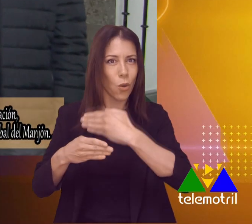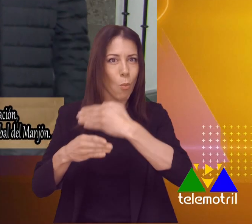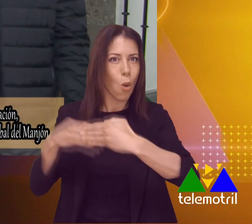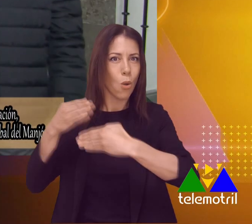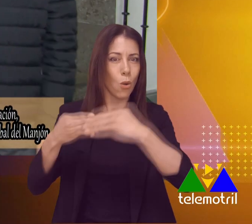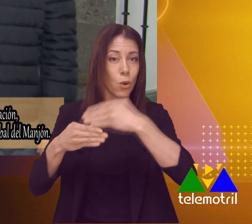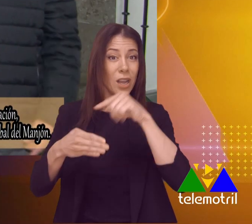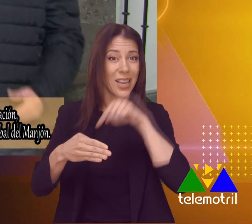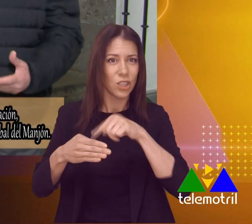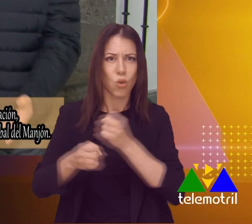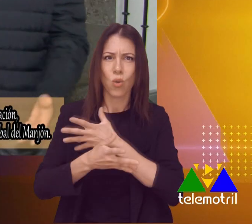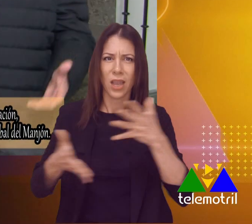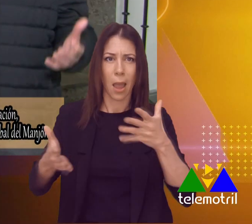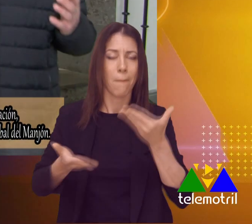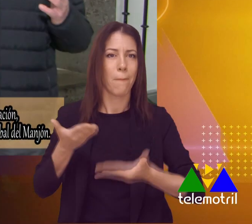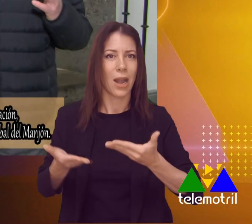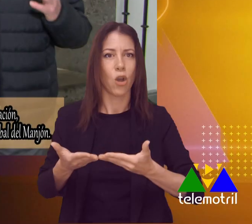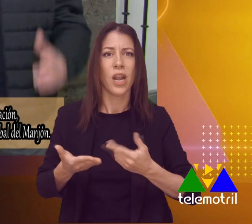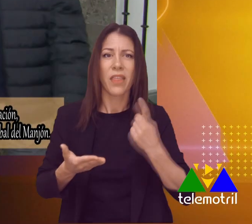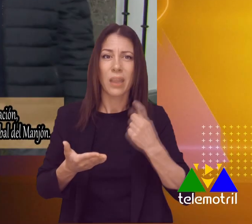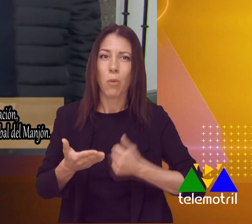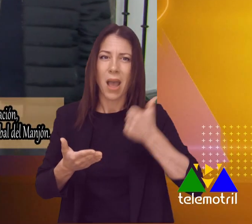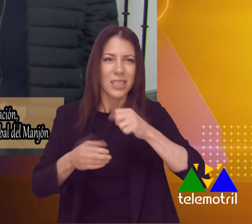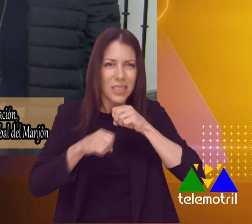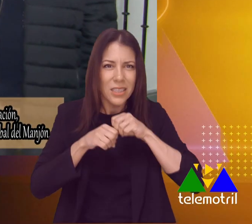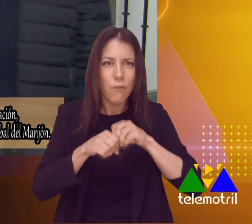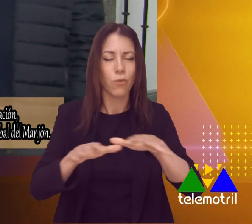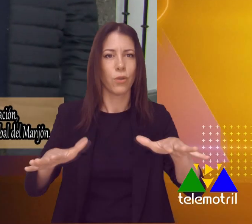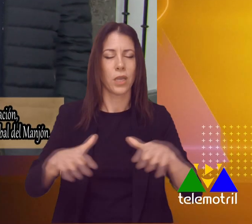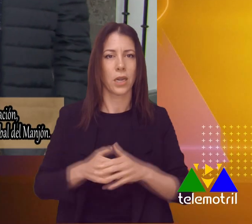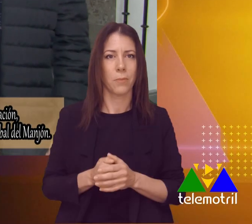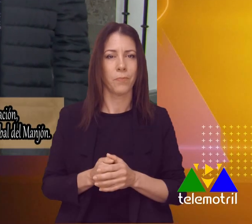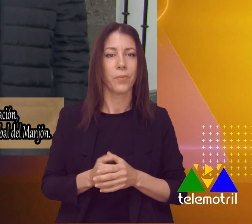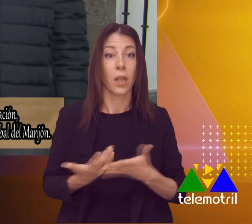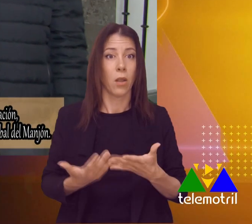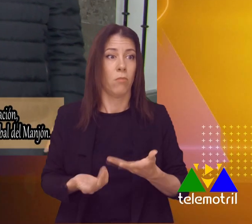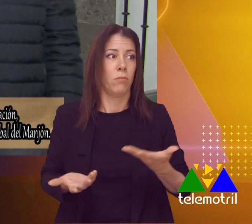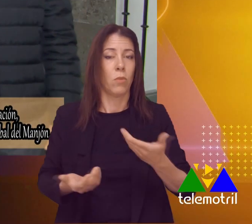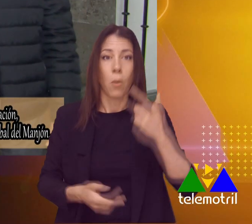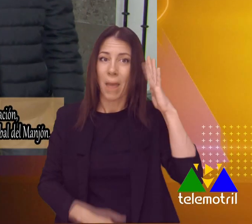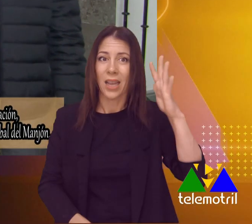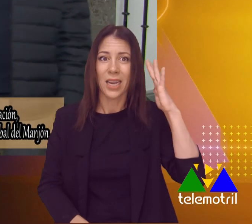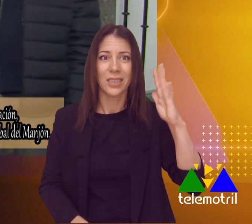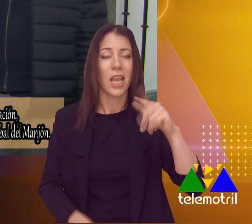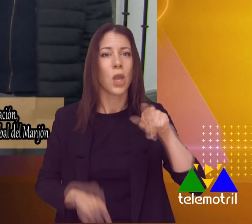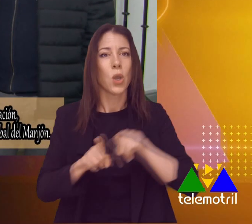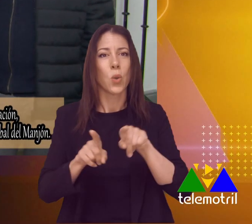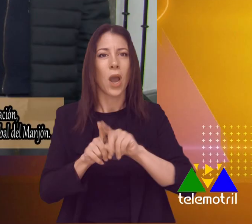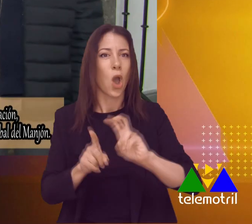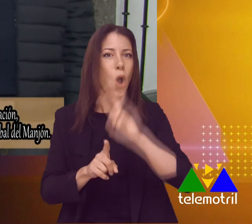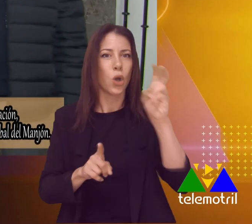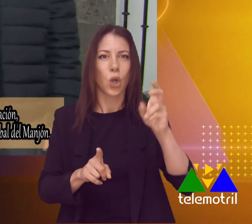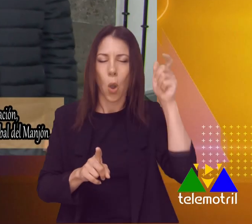gran valor. Y a lo mejor tenemos que difundirlo más. ¿Y cuántos municipios le gustaría tener? Tantos edificios tenían un edificio modéjar como este, ¿no? Claro,